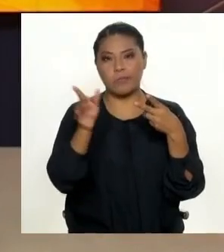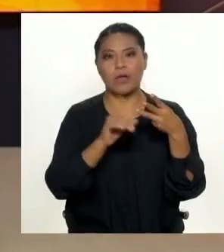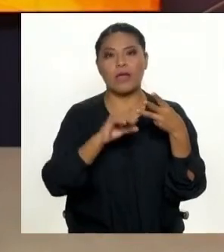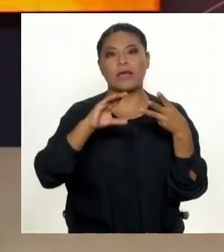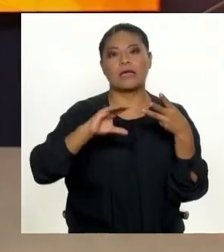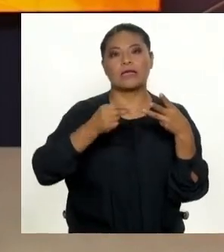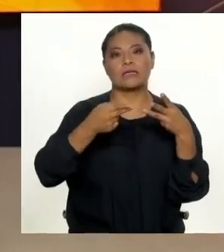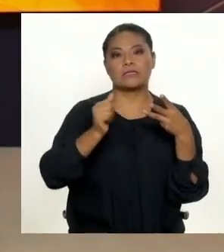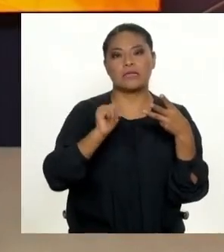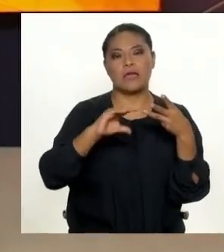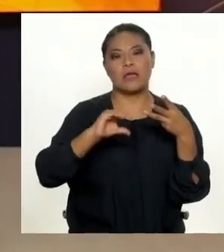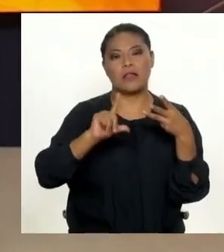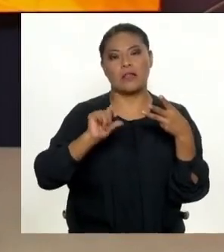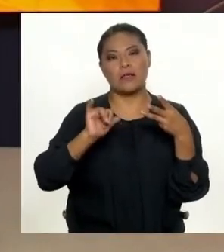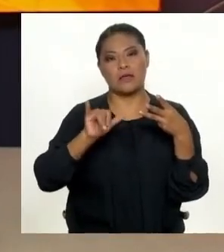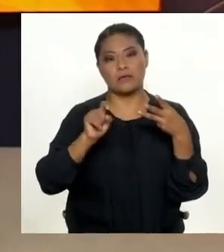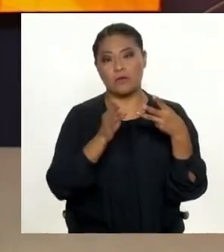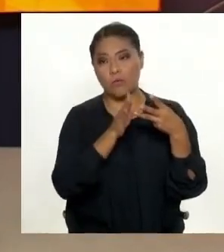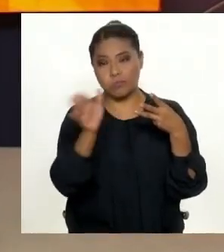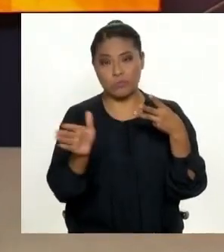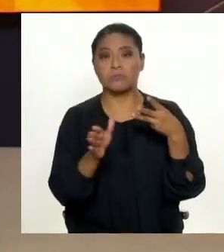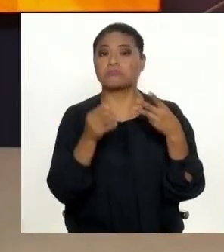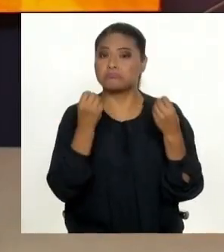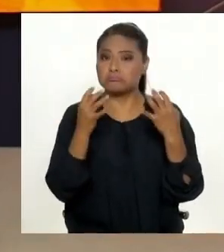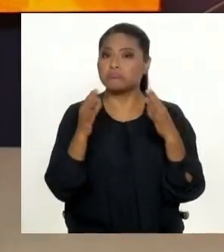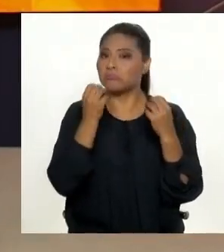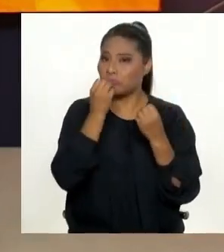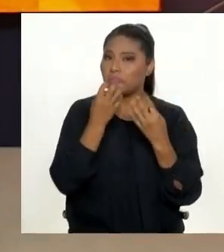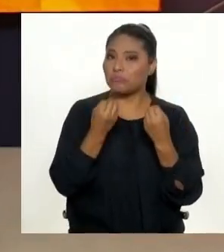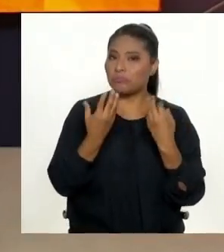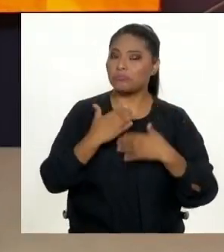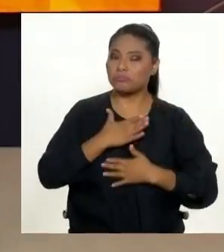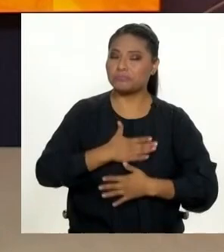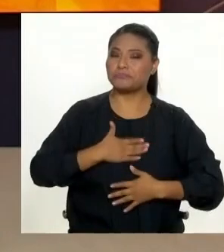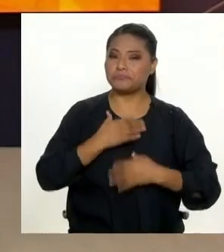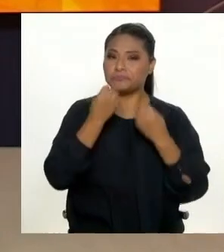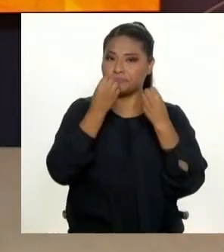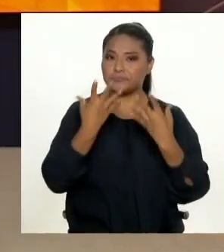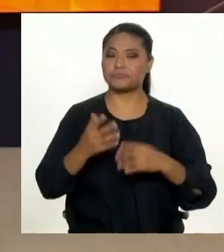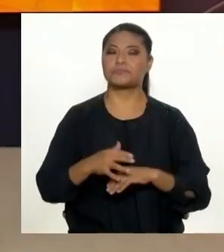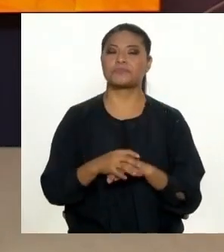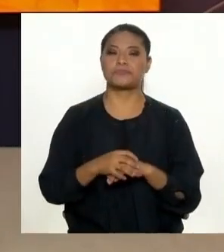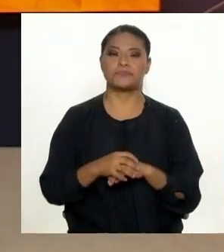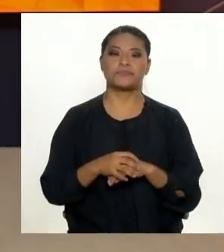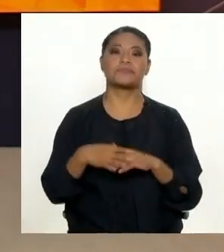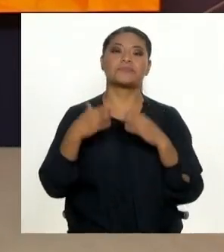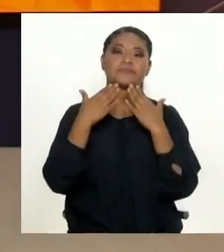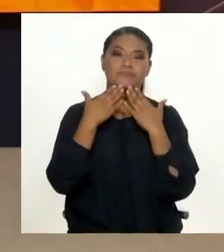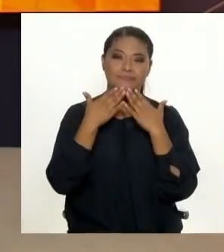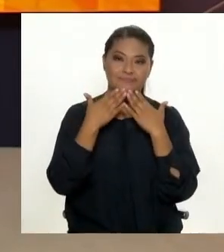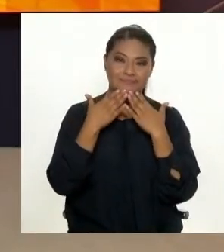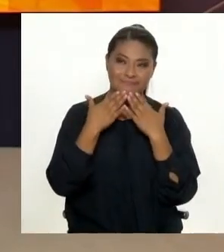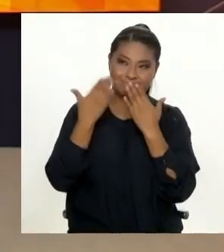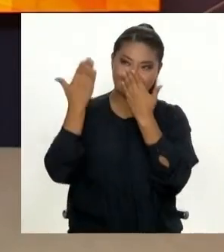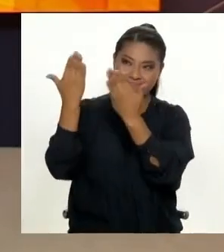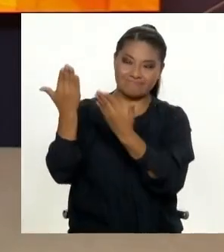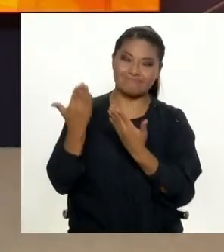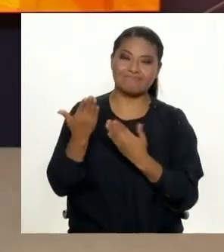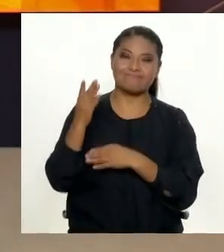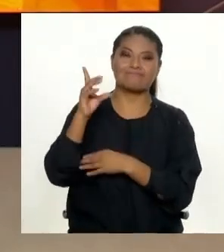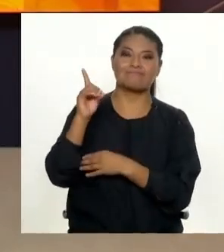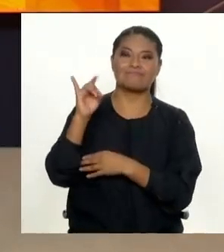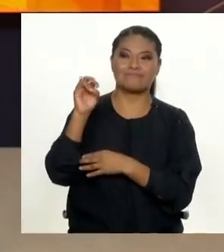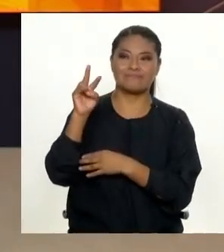se vuelva a desarrollar el comercio siempre es saludable. Claro que sí. Muchísimas gracias, Dean, para beneficio de los ciudadanos de